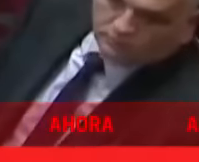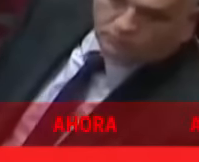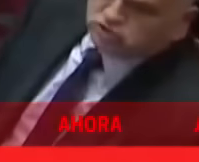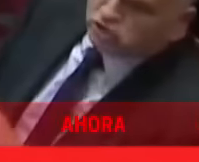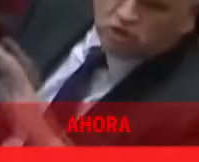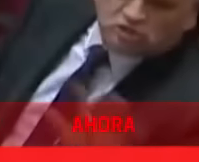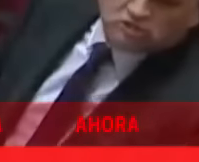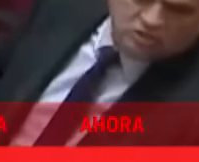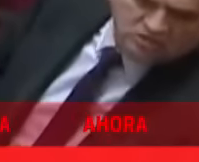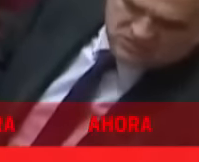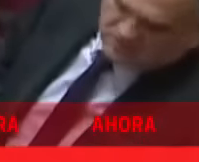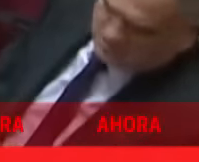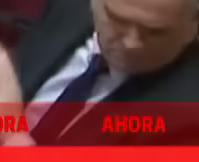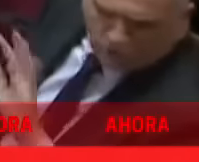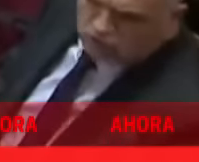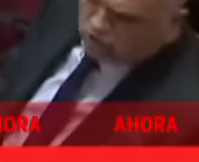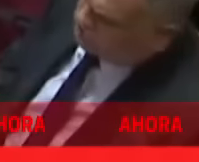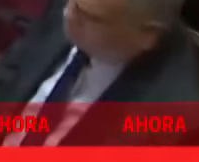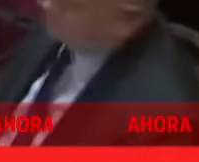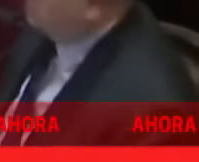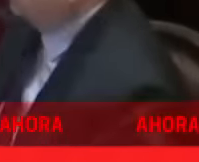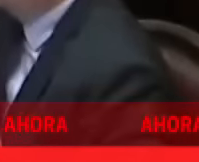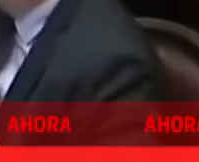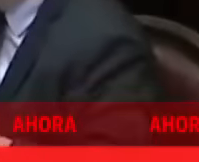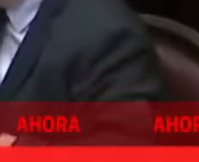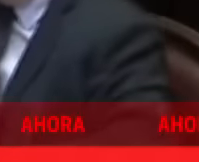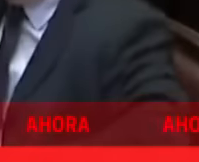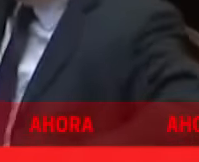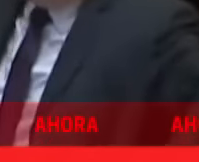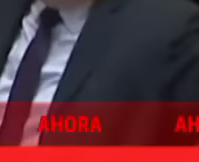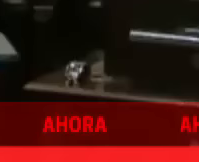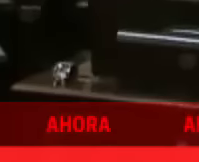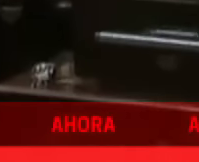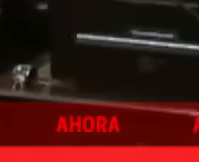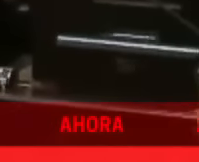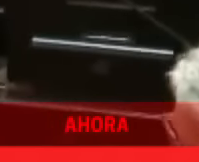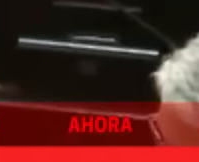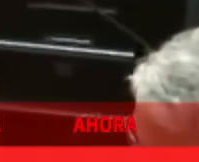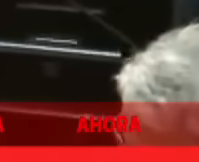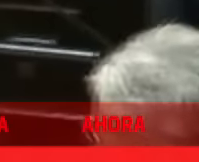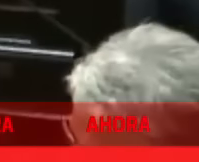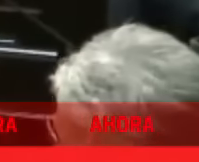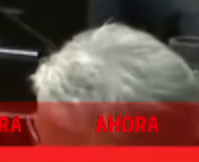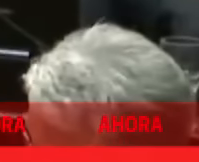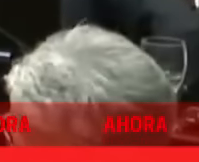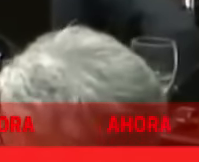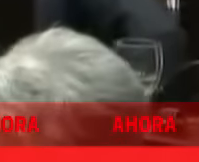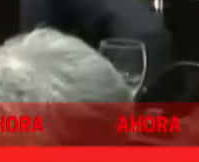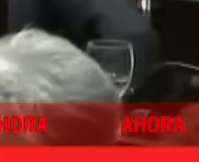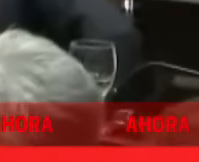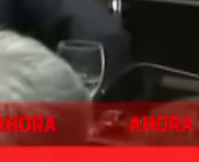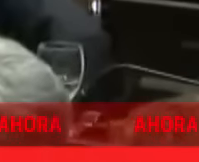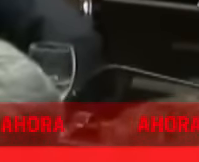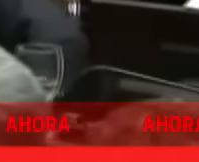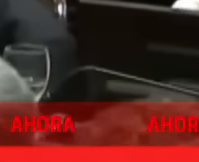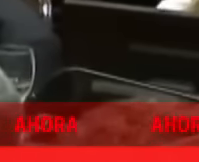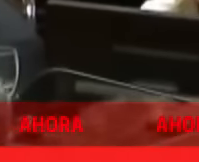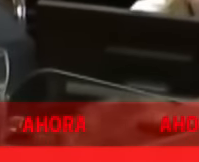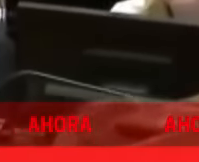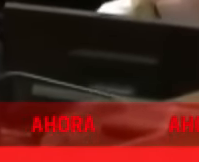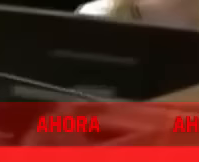Bueno, Martín, Lustó, ignorado entonces en su pretensión, ¿no? De esta moción para incluir